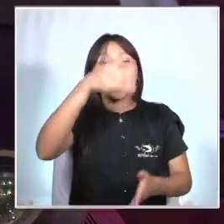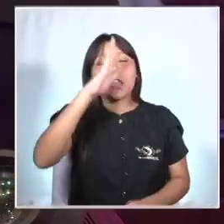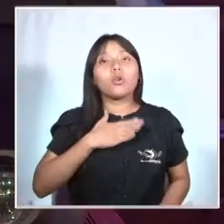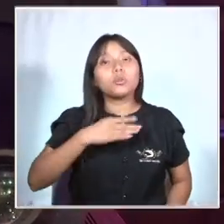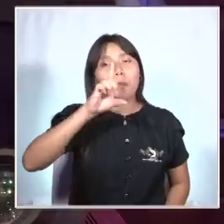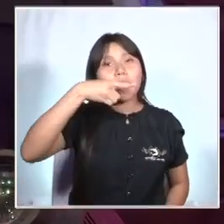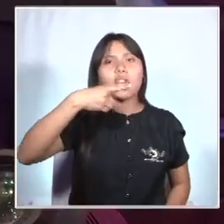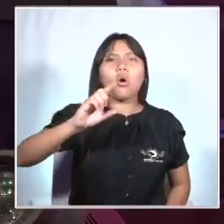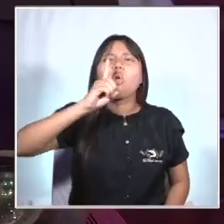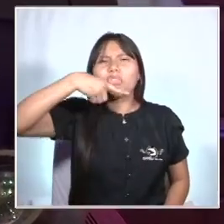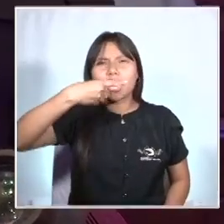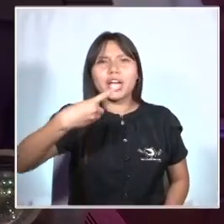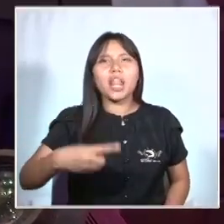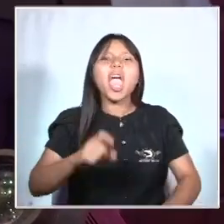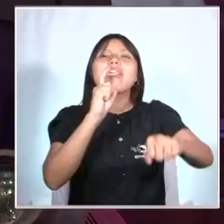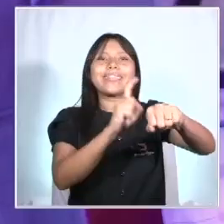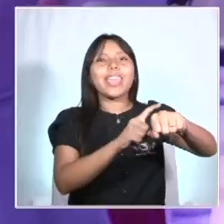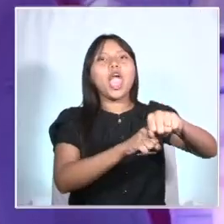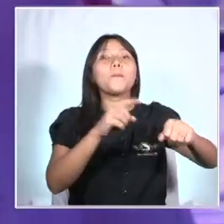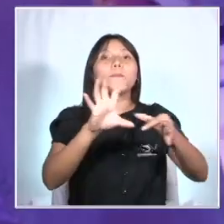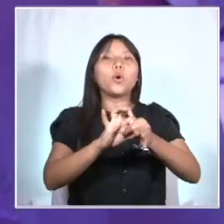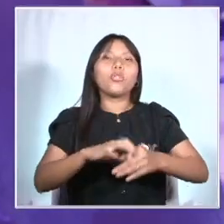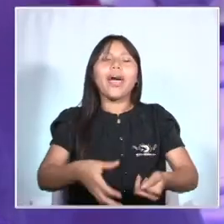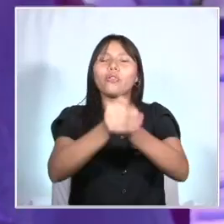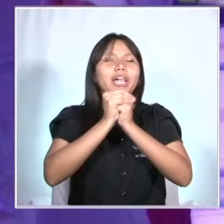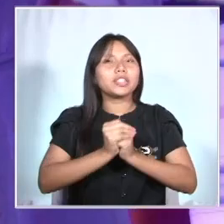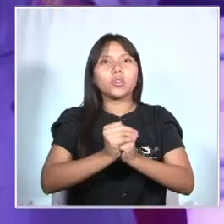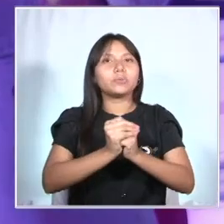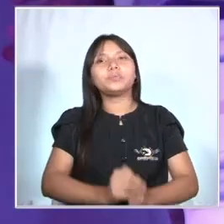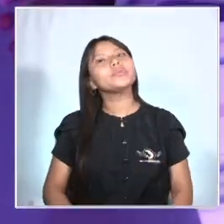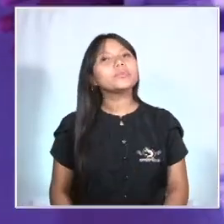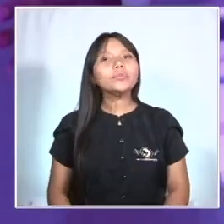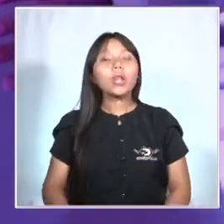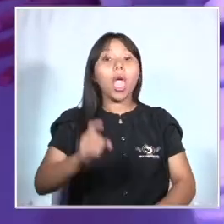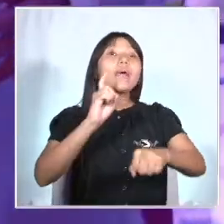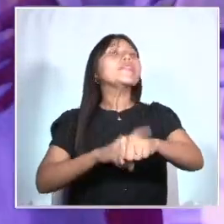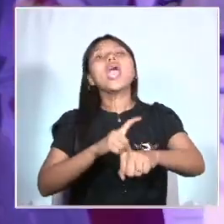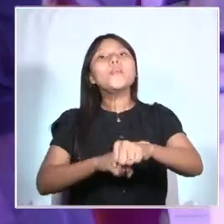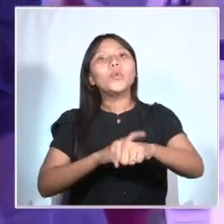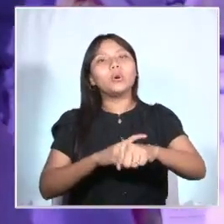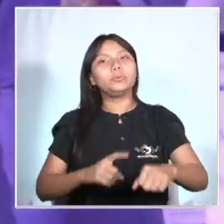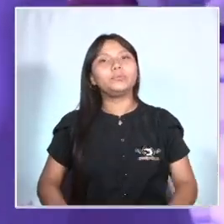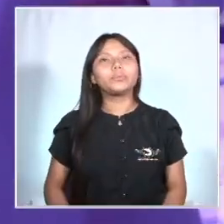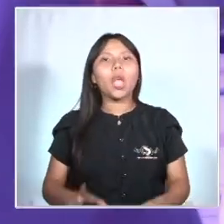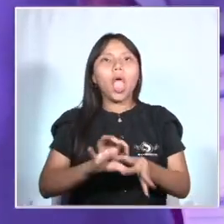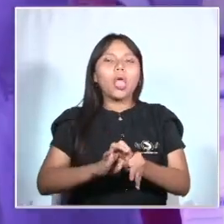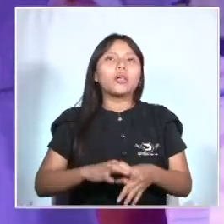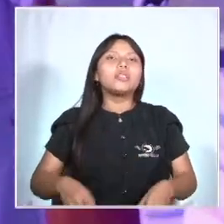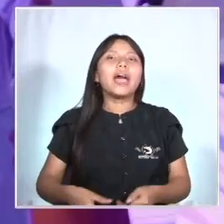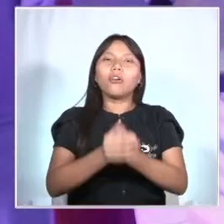dile, tiempo de graduación, tiempo de